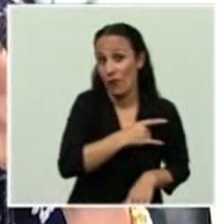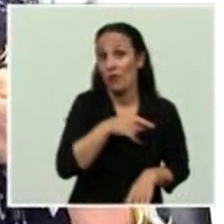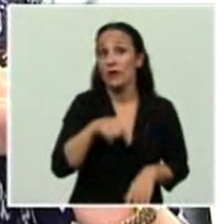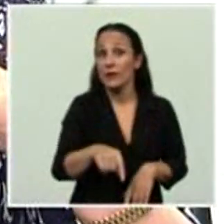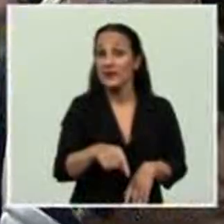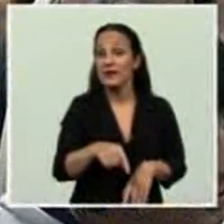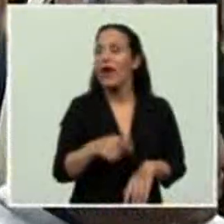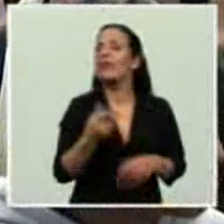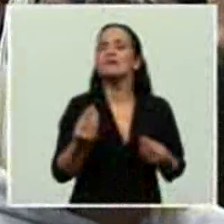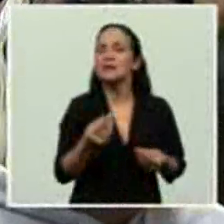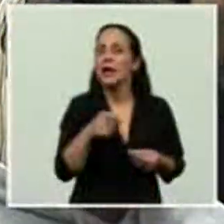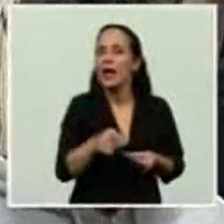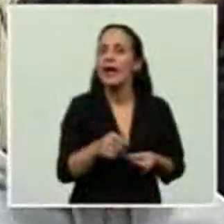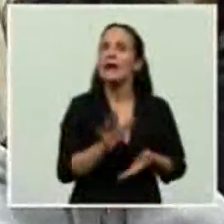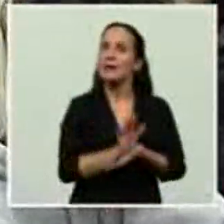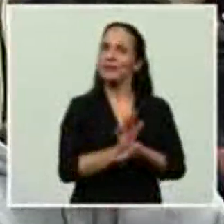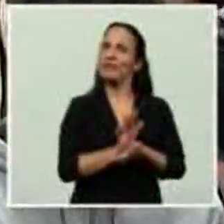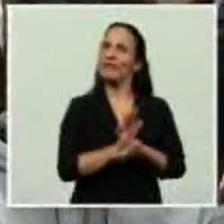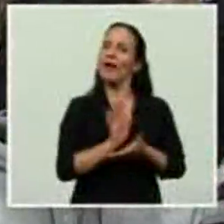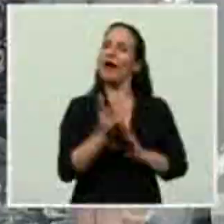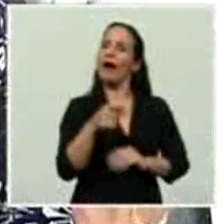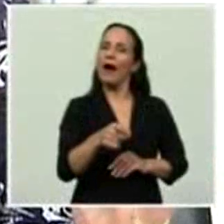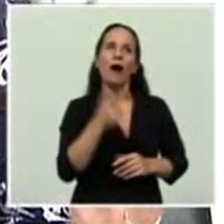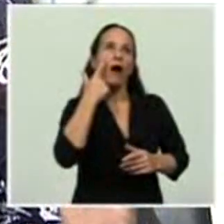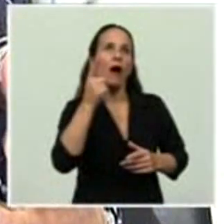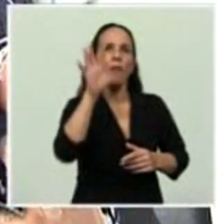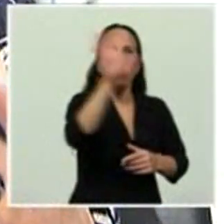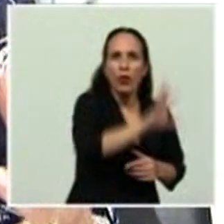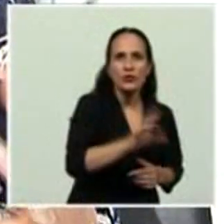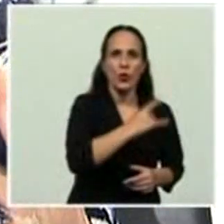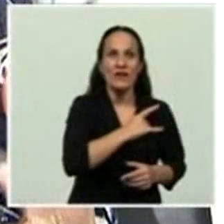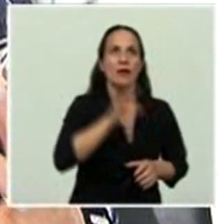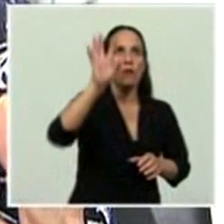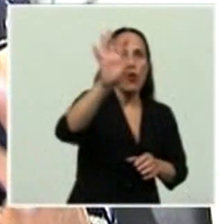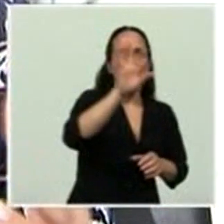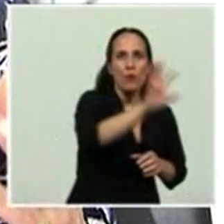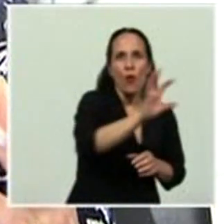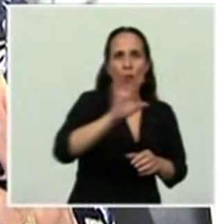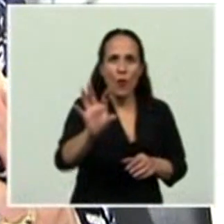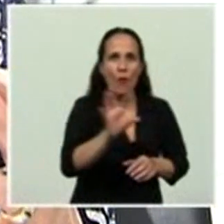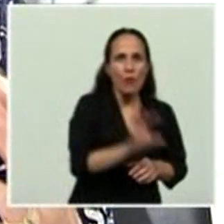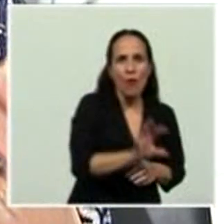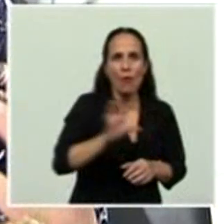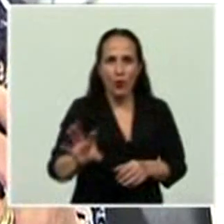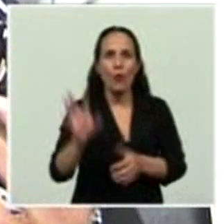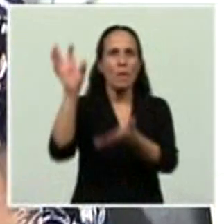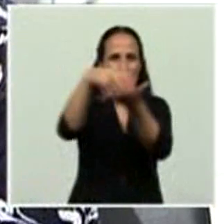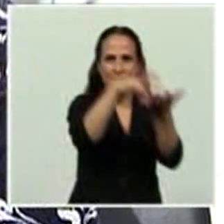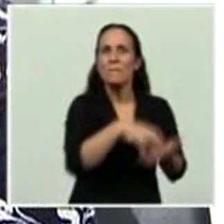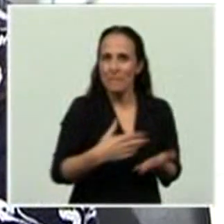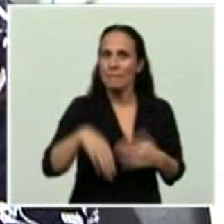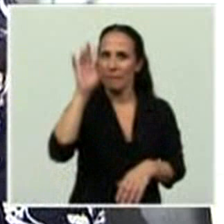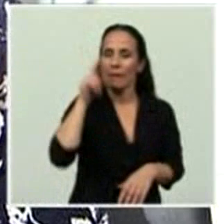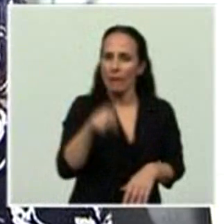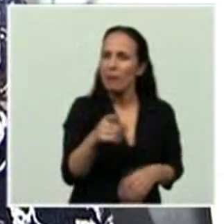ver con el despliegue del entramado geográfico para darle mayor densidad y cobertura e